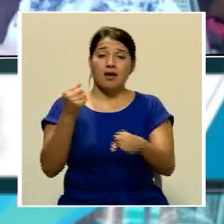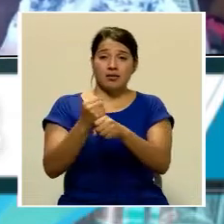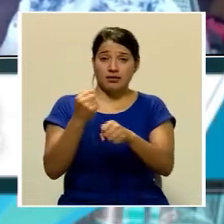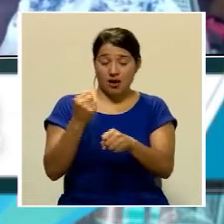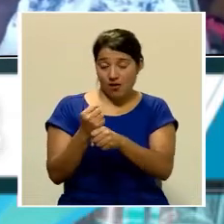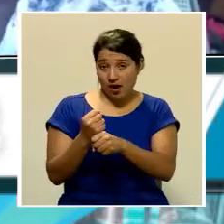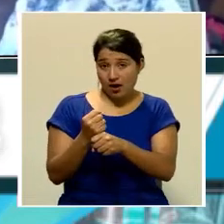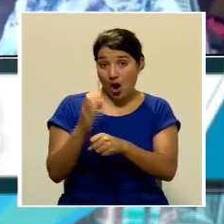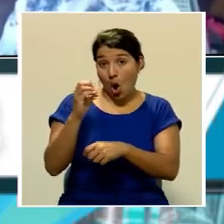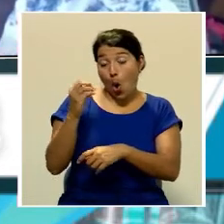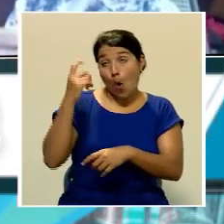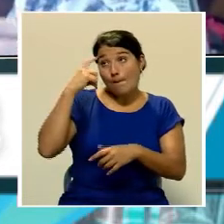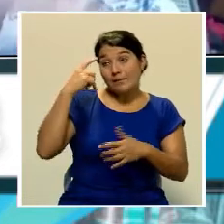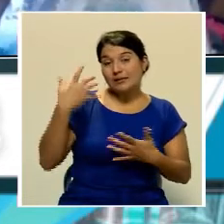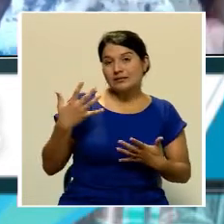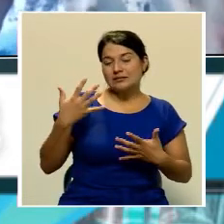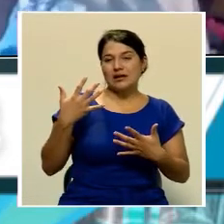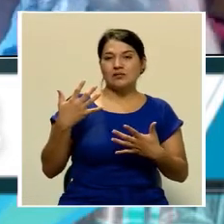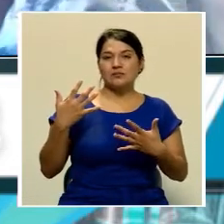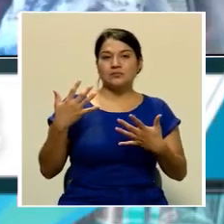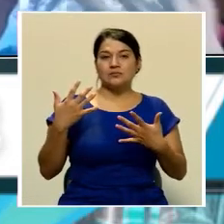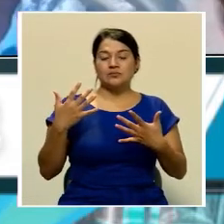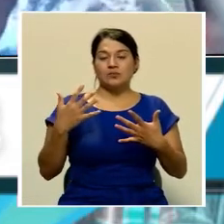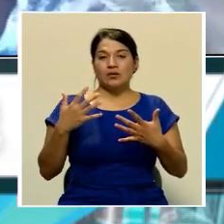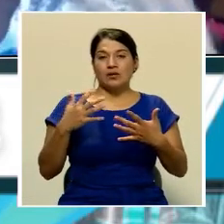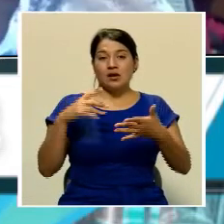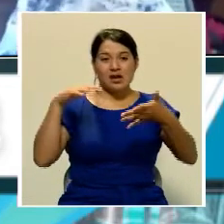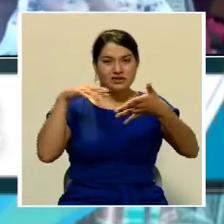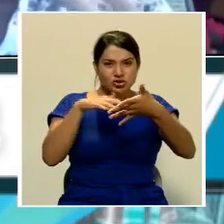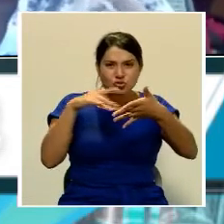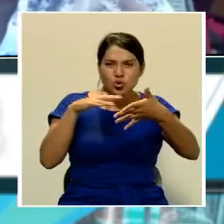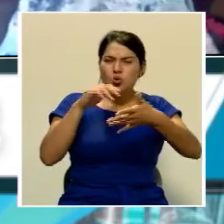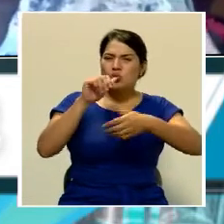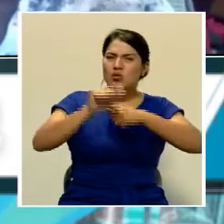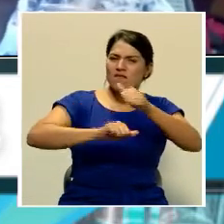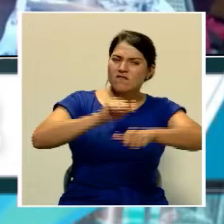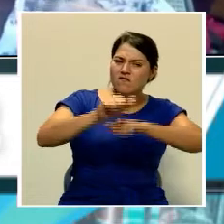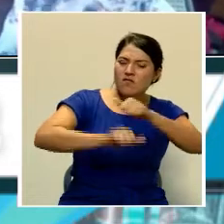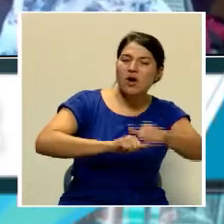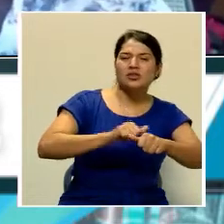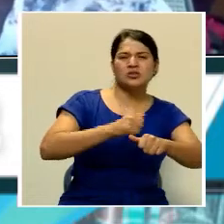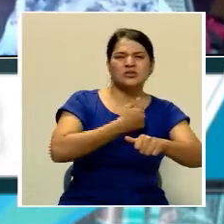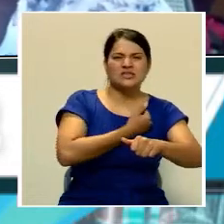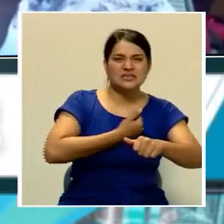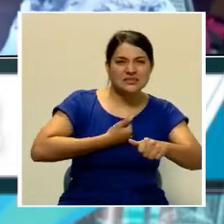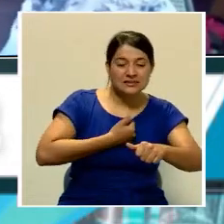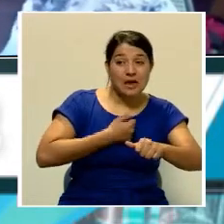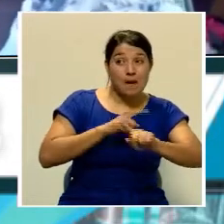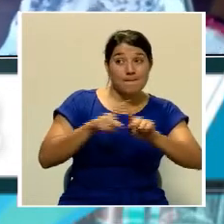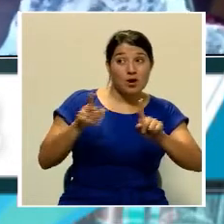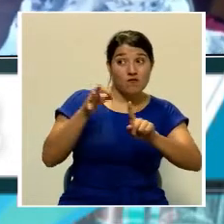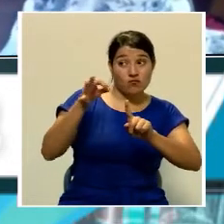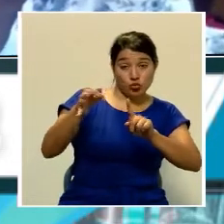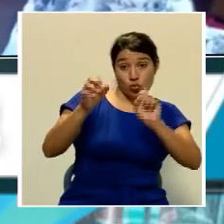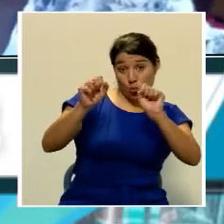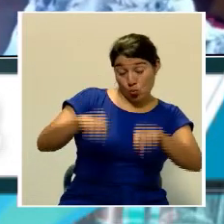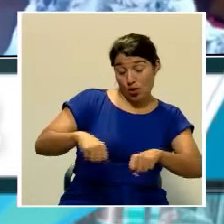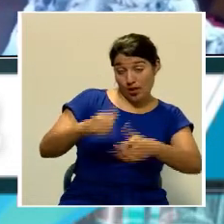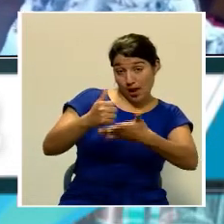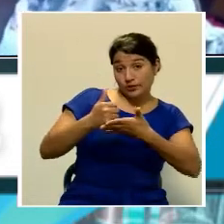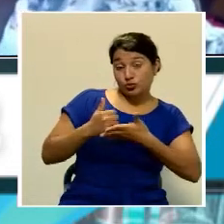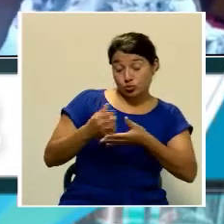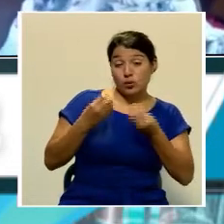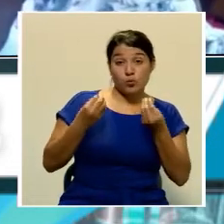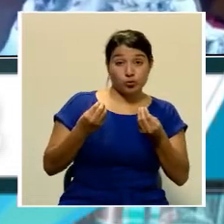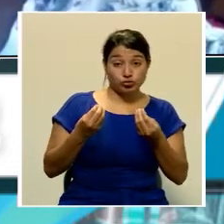digamos, es un esfuerzo que con un costo de oportunidad alto en el presente, aunque en realidad el costo de